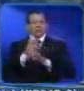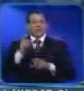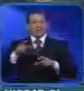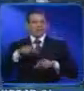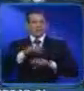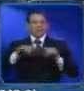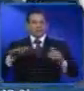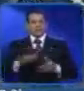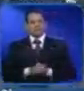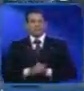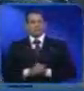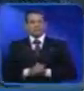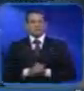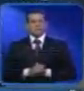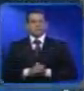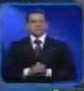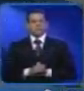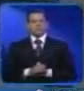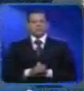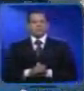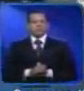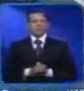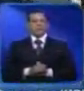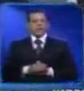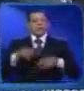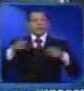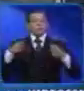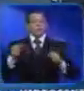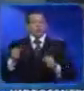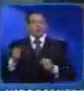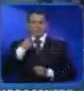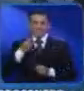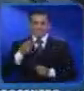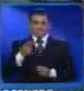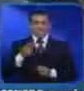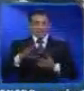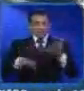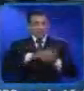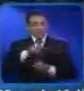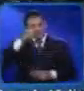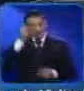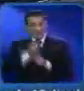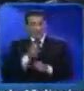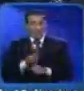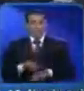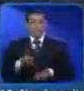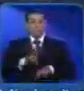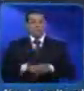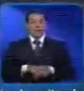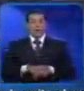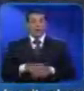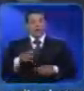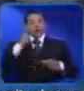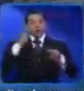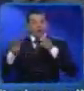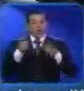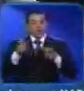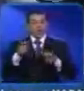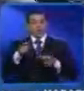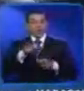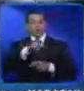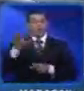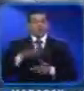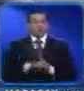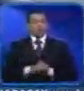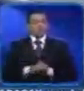Terrestre. Ante esta medida, los motorizados señalaron que en lugar de complicar su trabajo, se debería mantener un control de sus unidades.